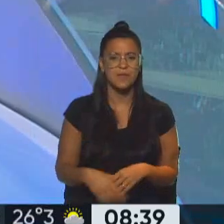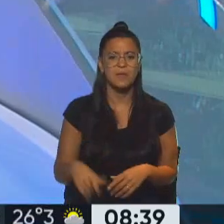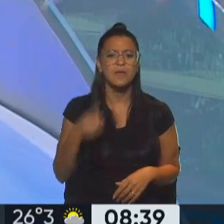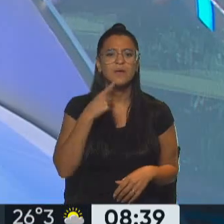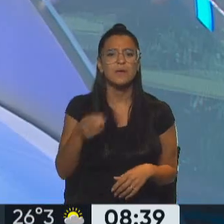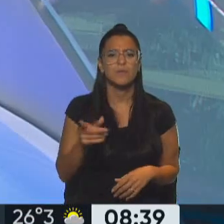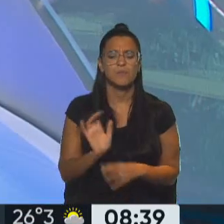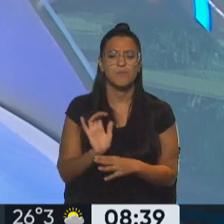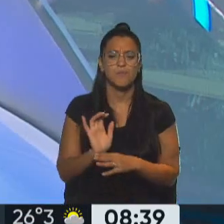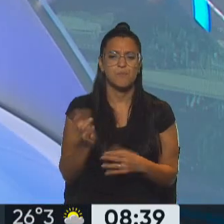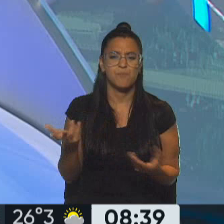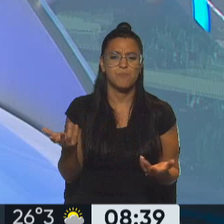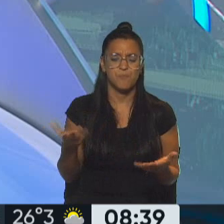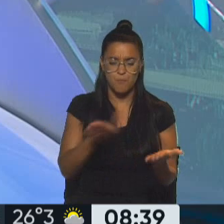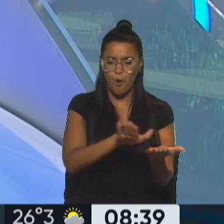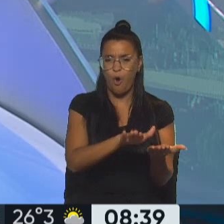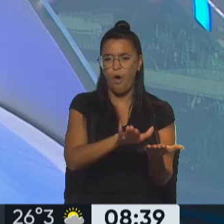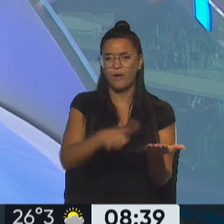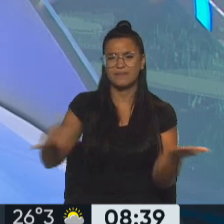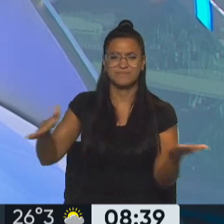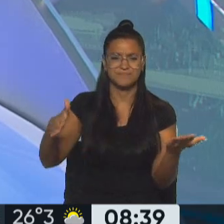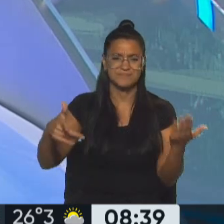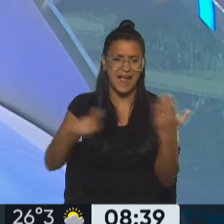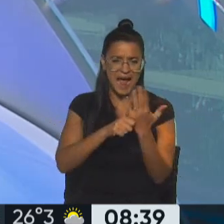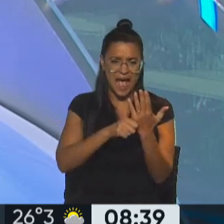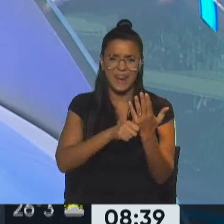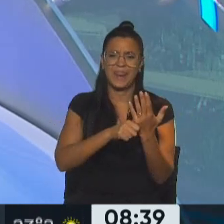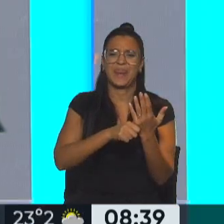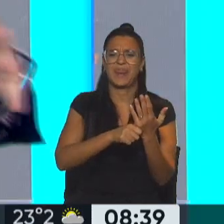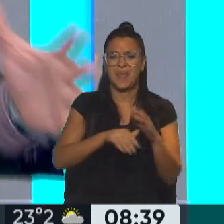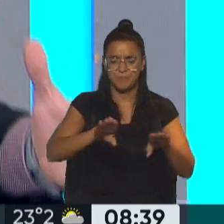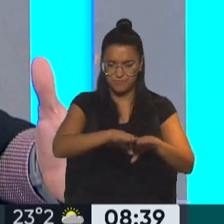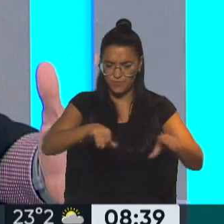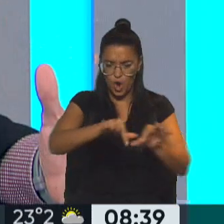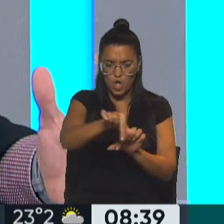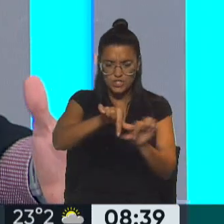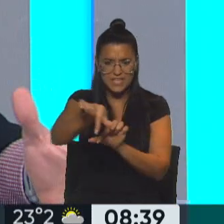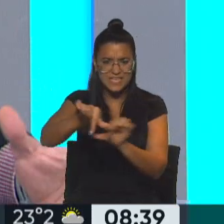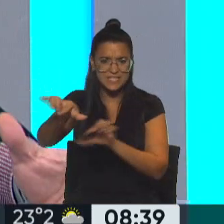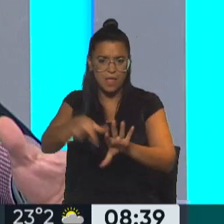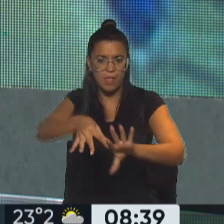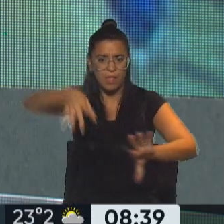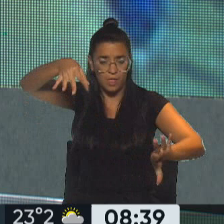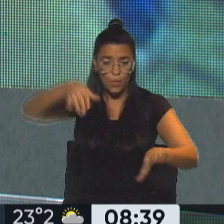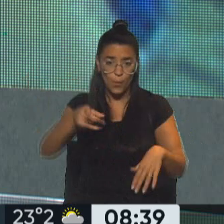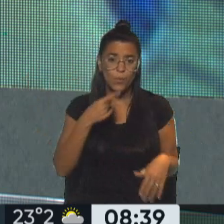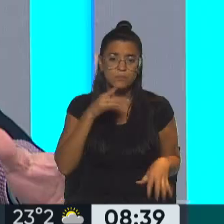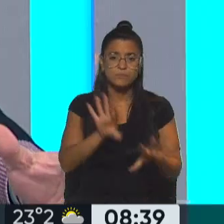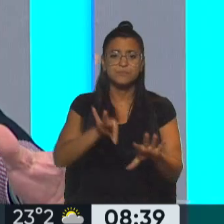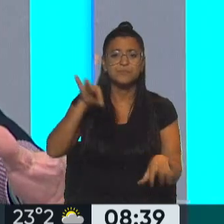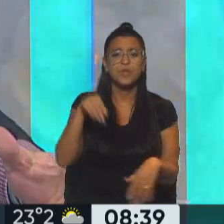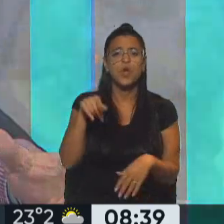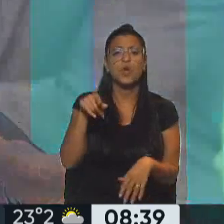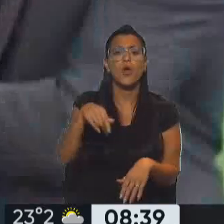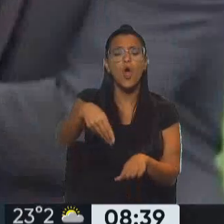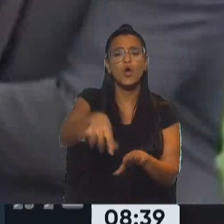hace un pechito de cerdo, te hace un lomito, te hace un costillar entero. Sí. Y te saca y te corta